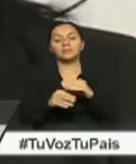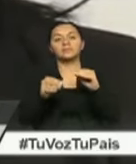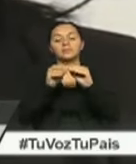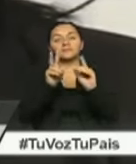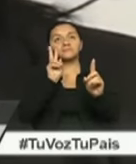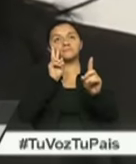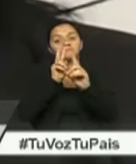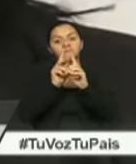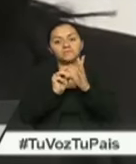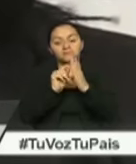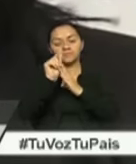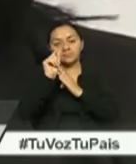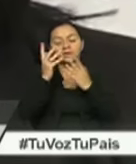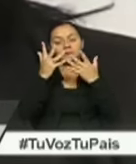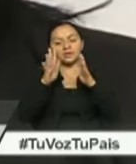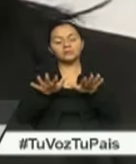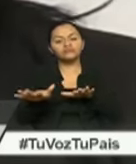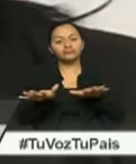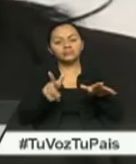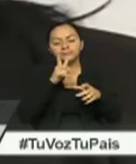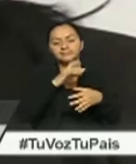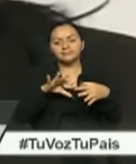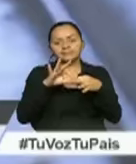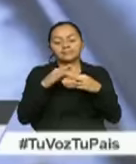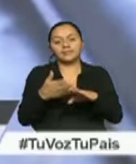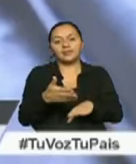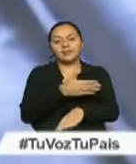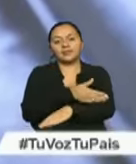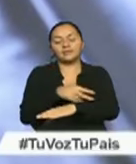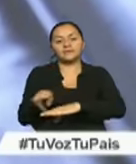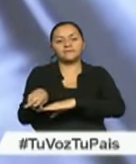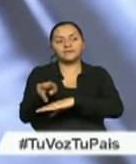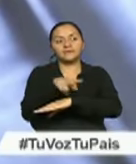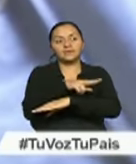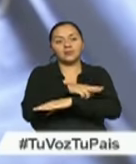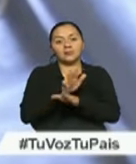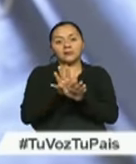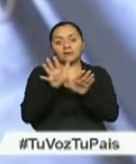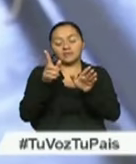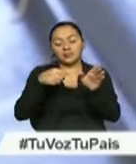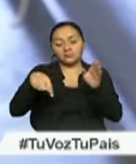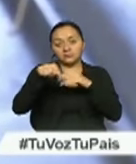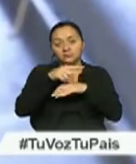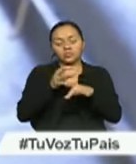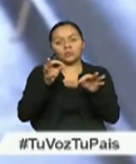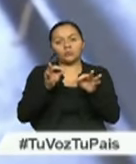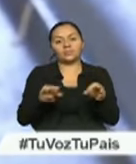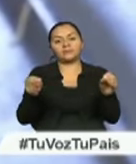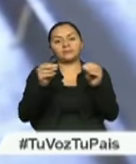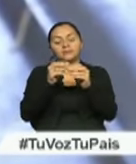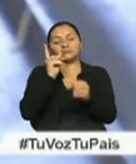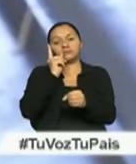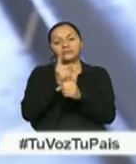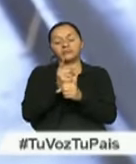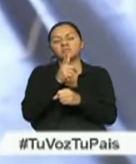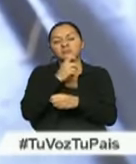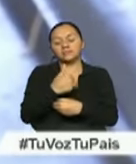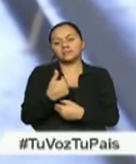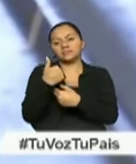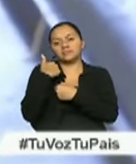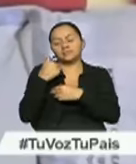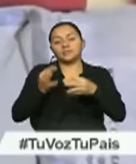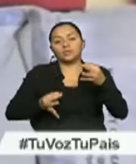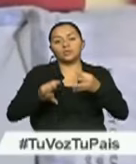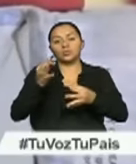respectivas autorizaciones. Fue coordinado previamente con la Fiscalía General del Estado, cumpliendo nuestro ordenamiento